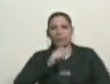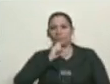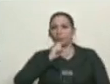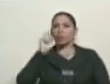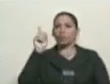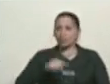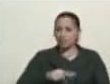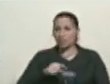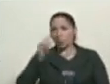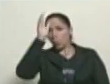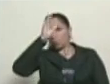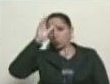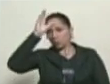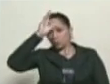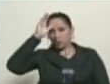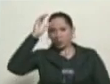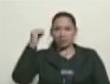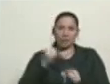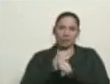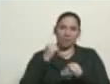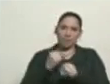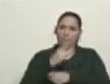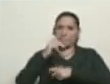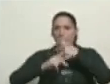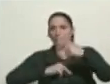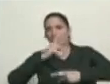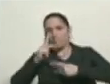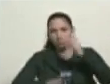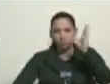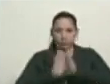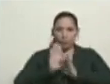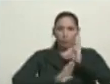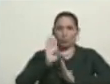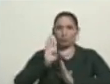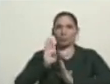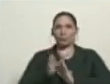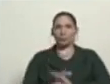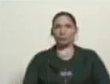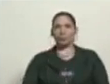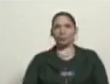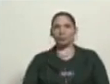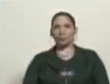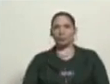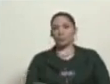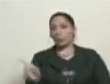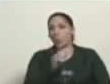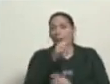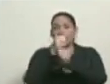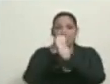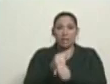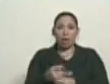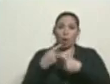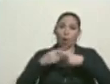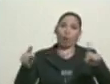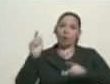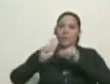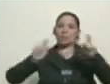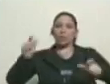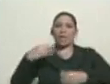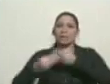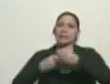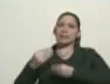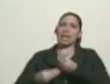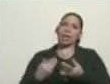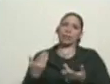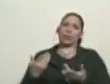con conciencia de trabajo, de producción. No vamos a esperar que vengan otros a hacernos el trabajo, tenemos que